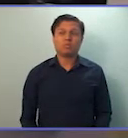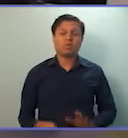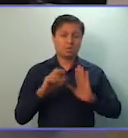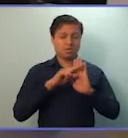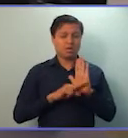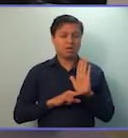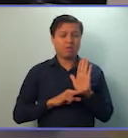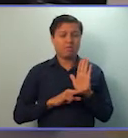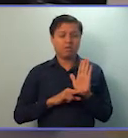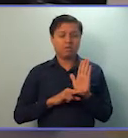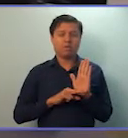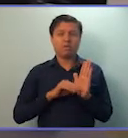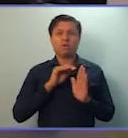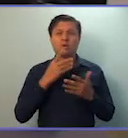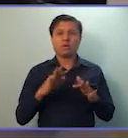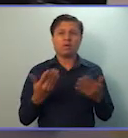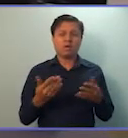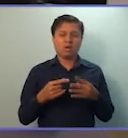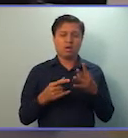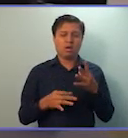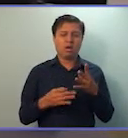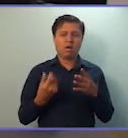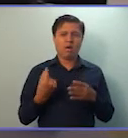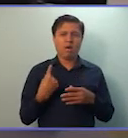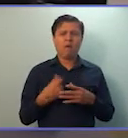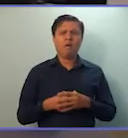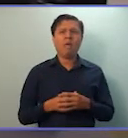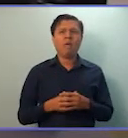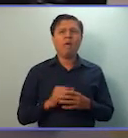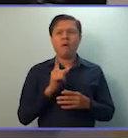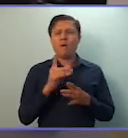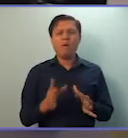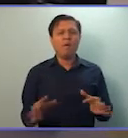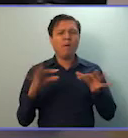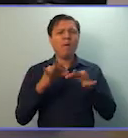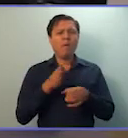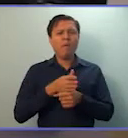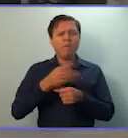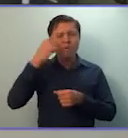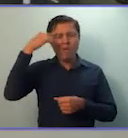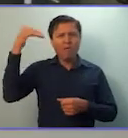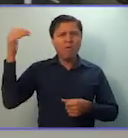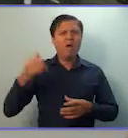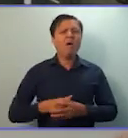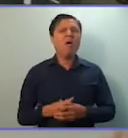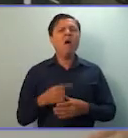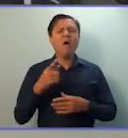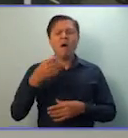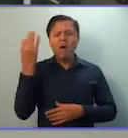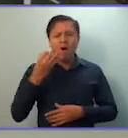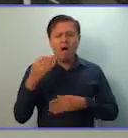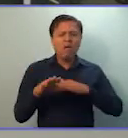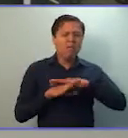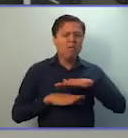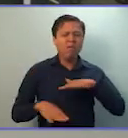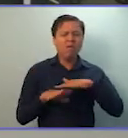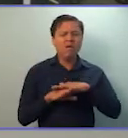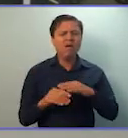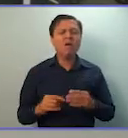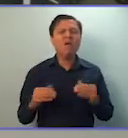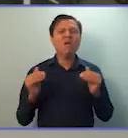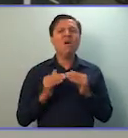se legisló últimamente es no estar afiliado a un partido político es un requisito que se agregó además